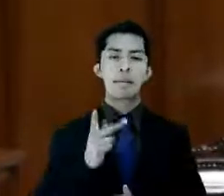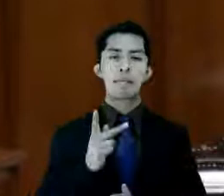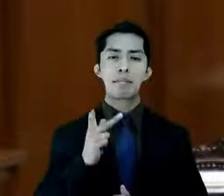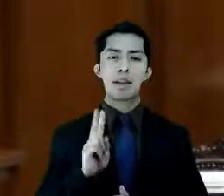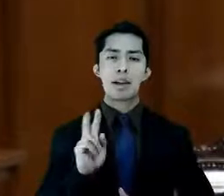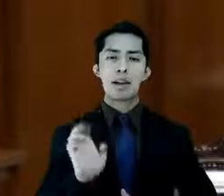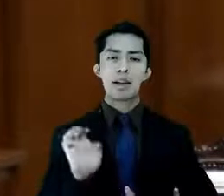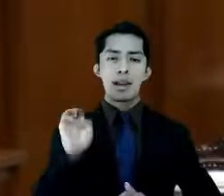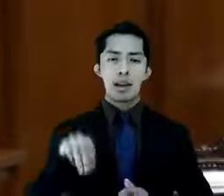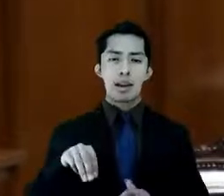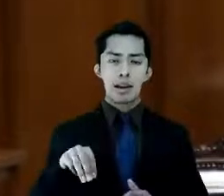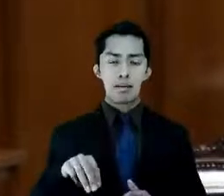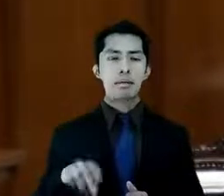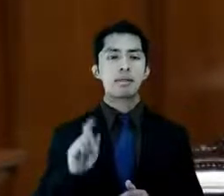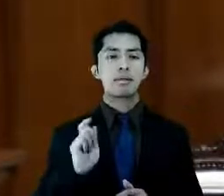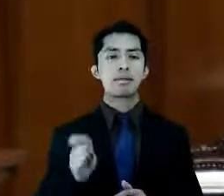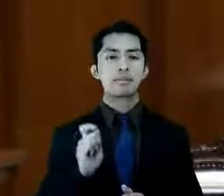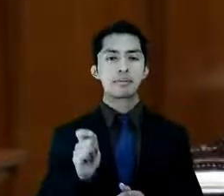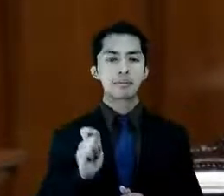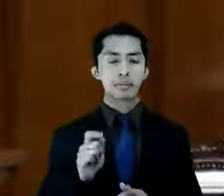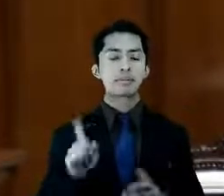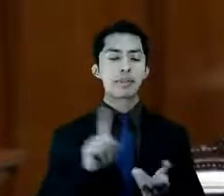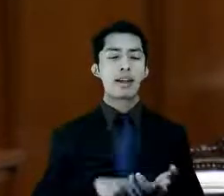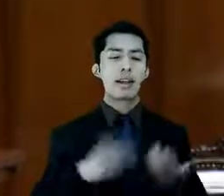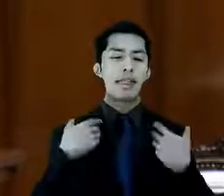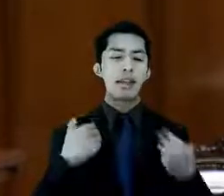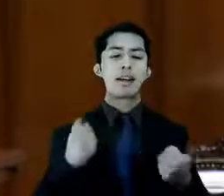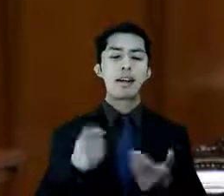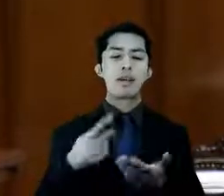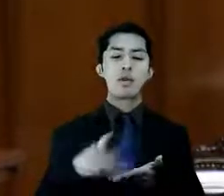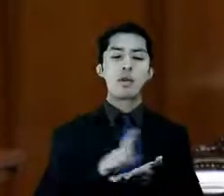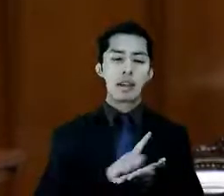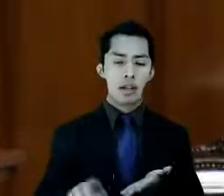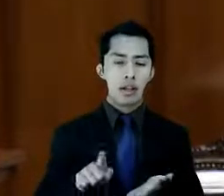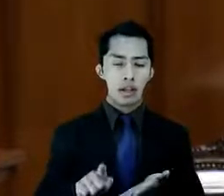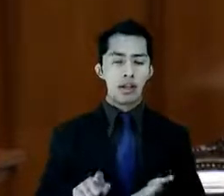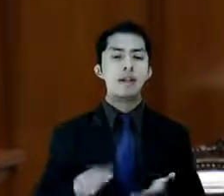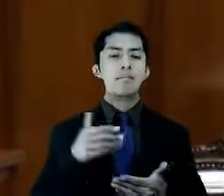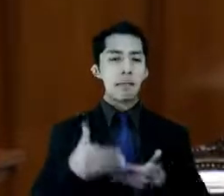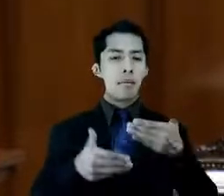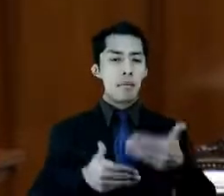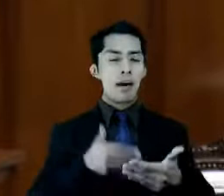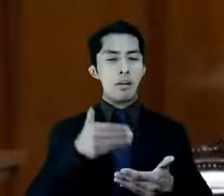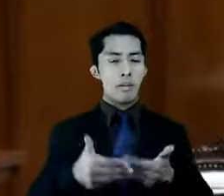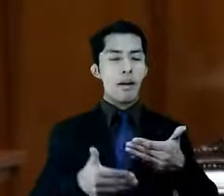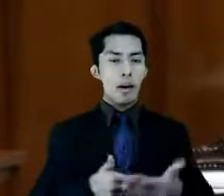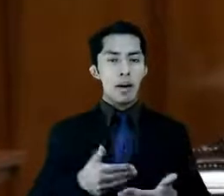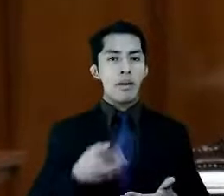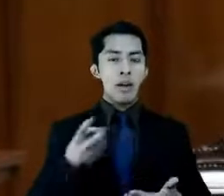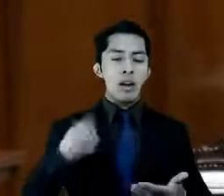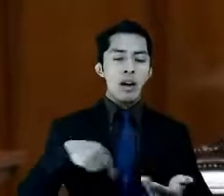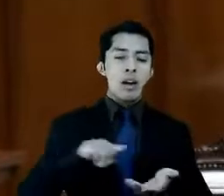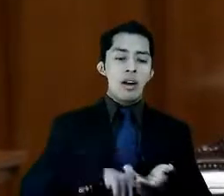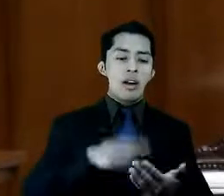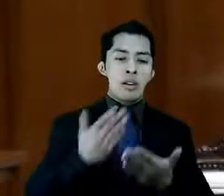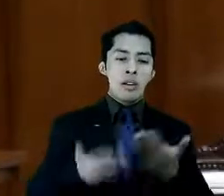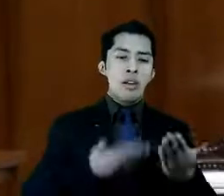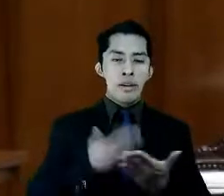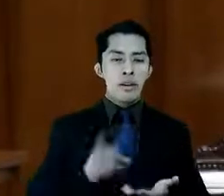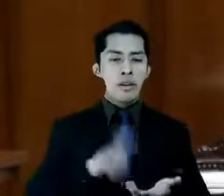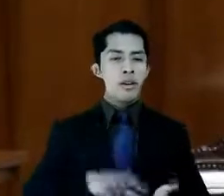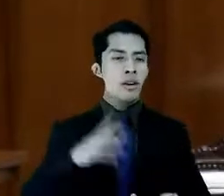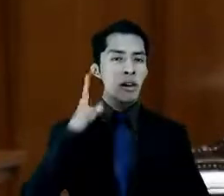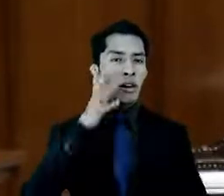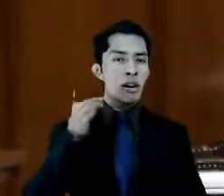Ecologista de México entiende que el derecho es de manera progresiva, por lo que somete a su consideración de esta